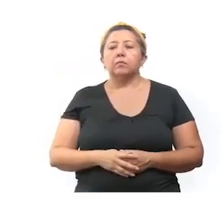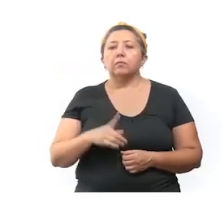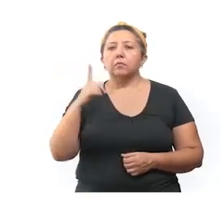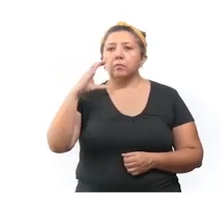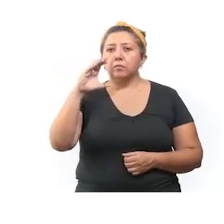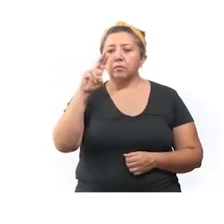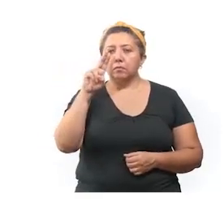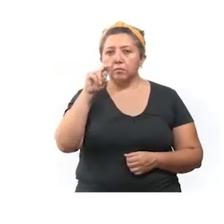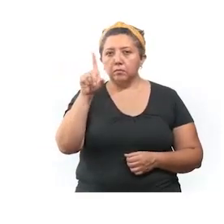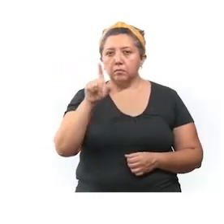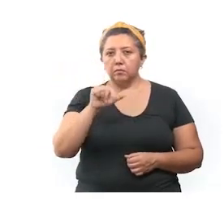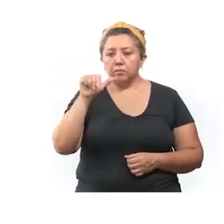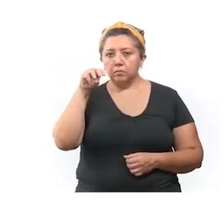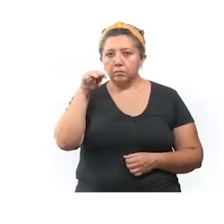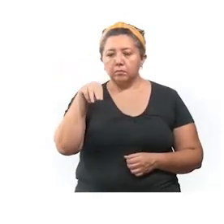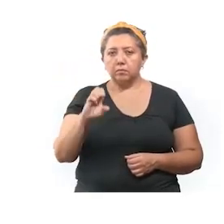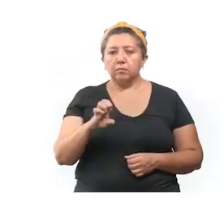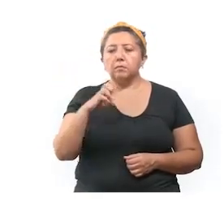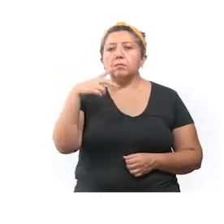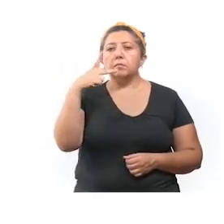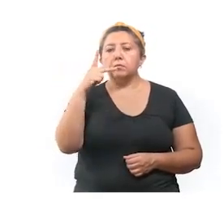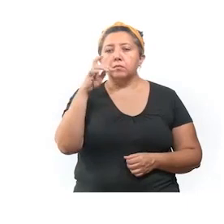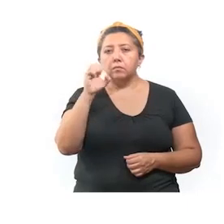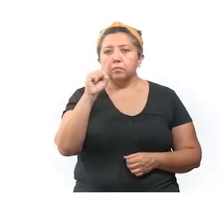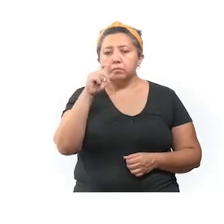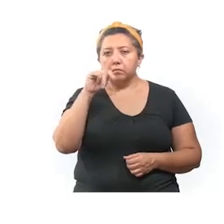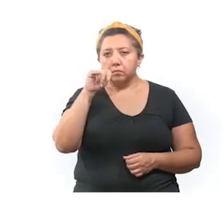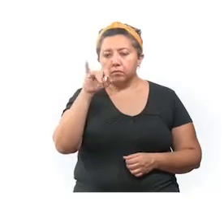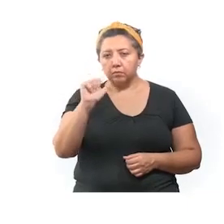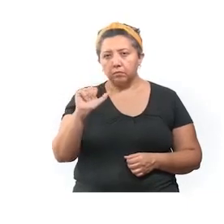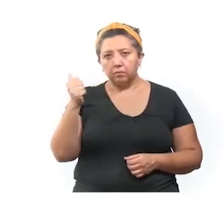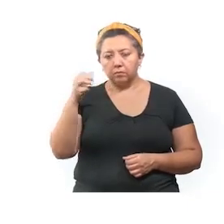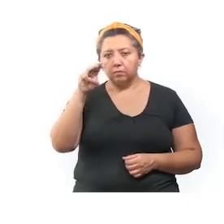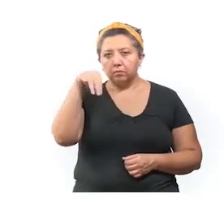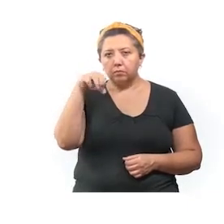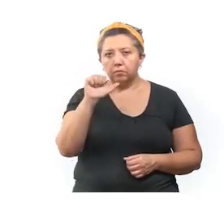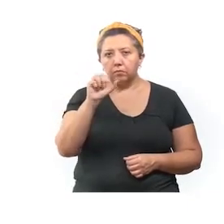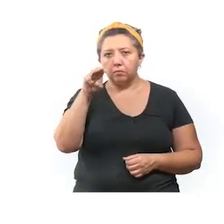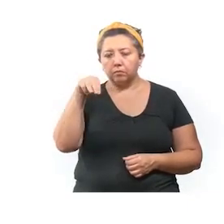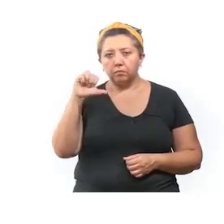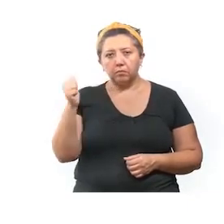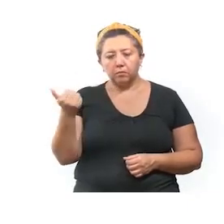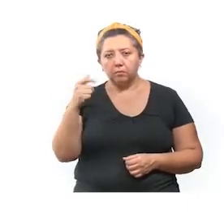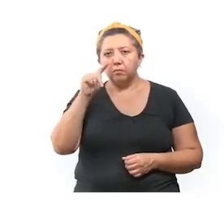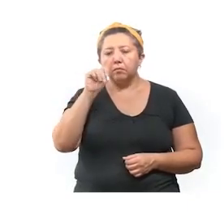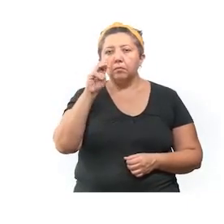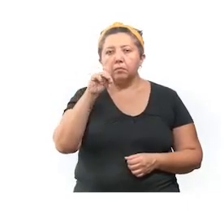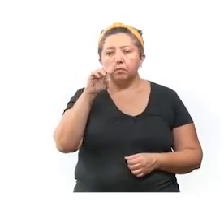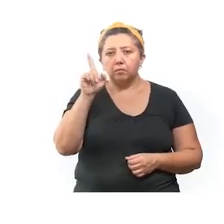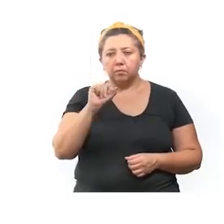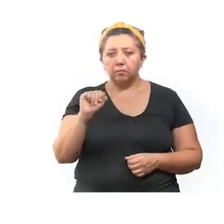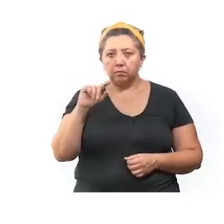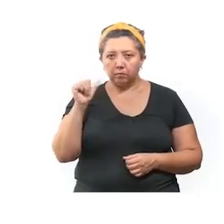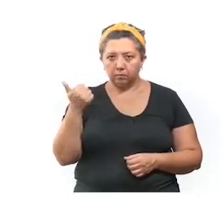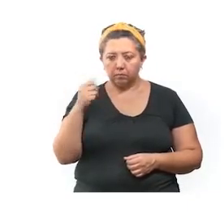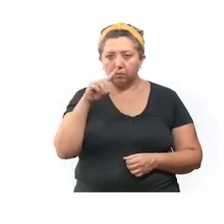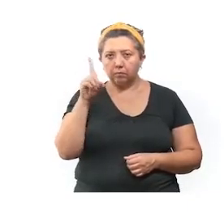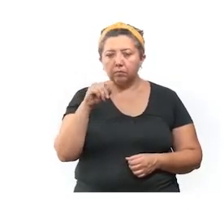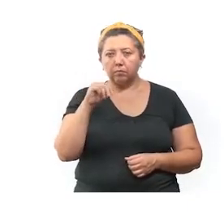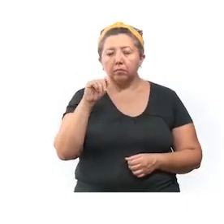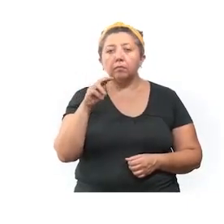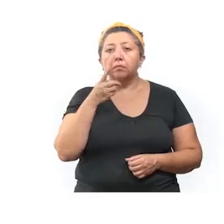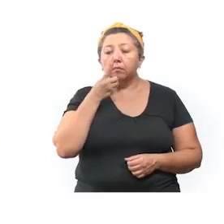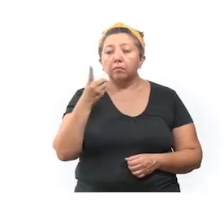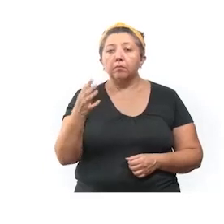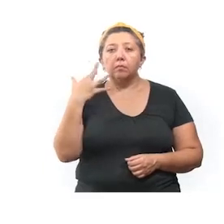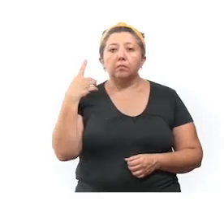y 1 en Cusamá, Silam González, Espita, Jují, Ixil, Mama, Opichén, Tatsiu, Temozón, Timucuy y Tzucacab.